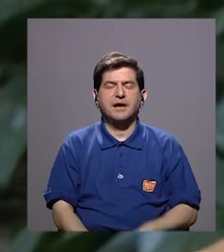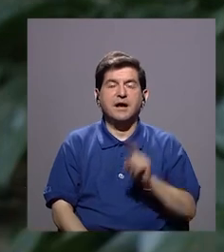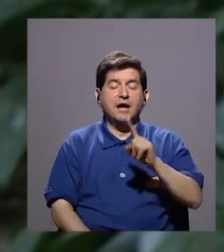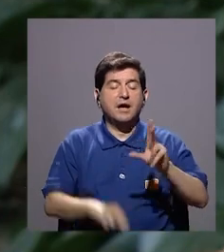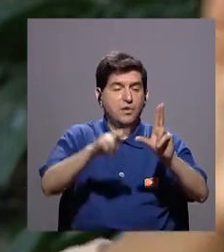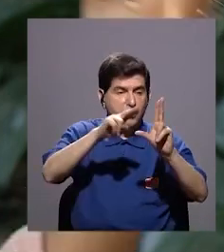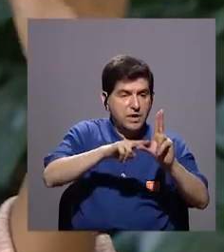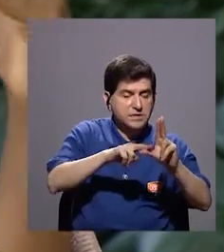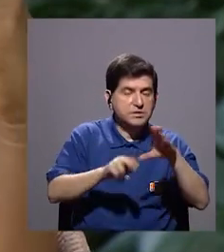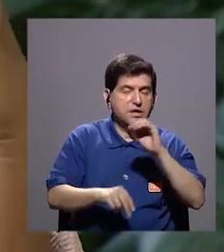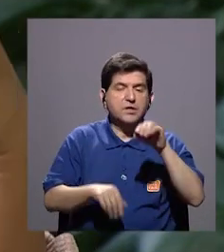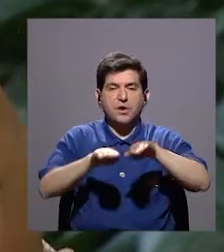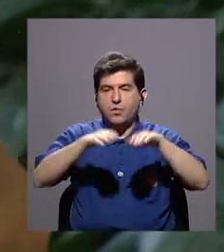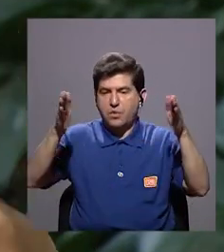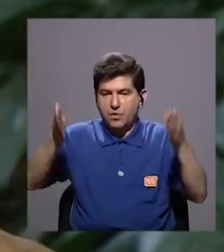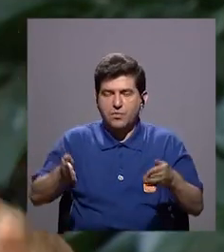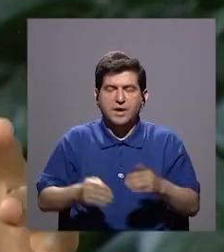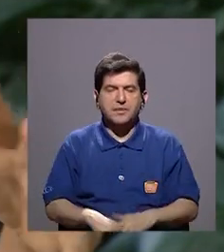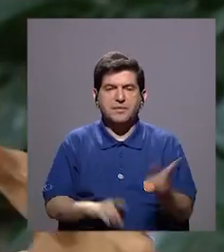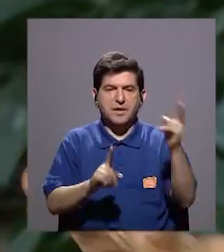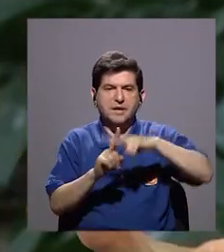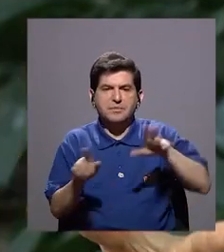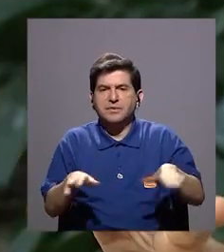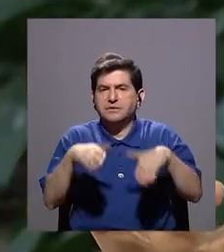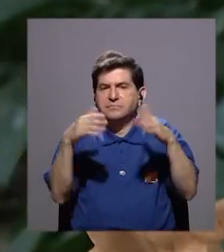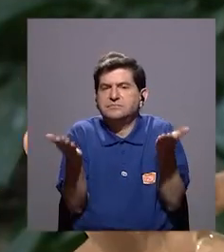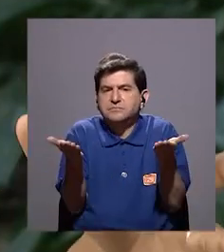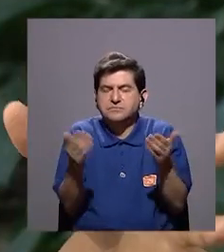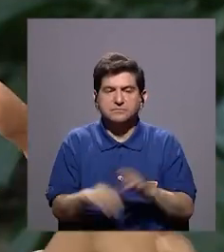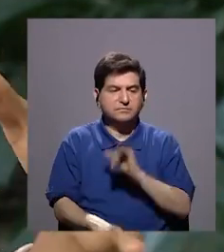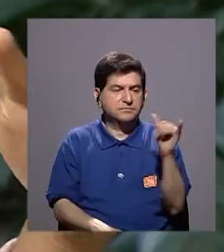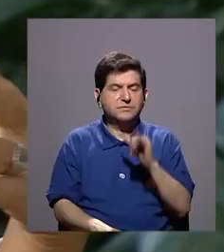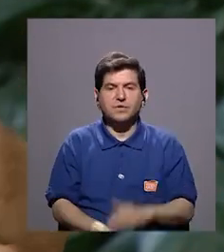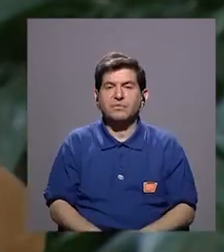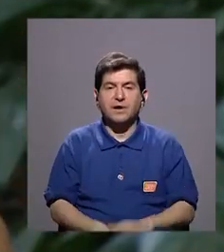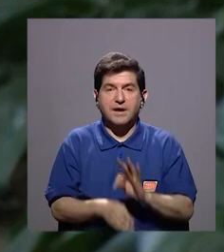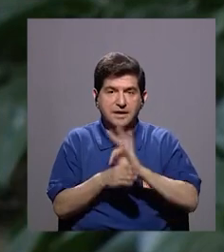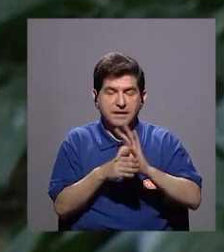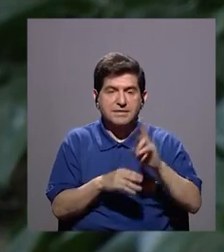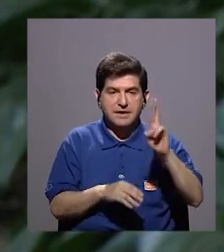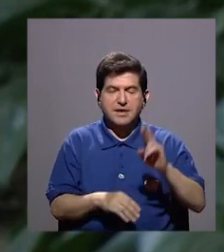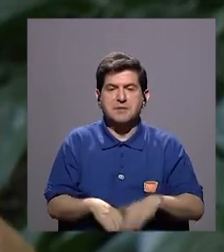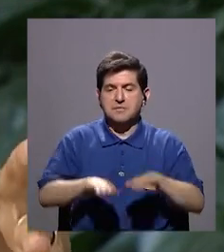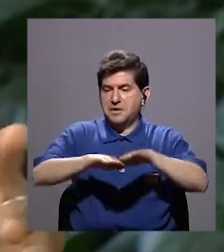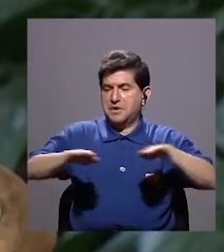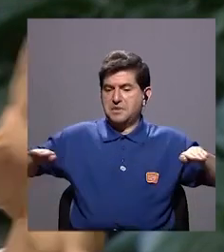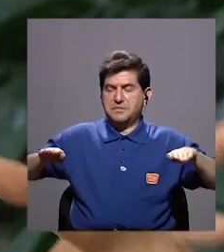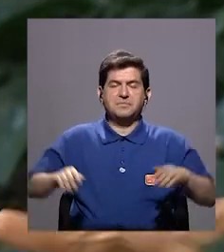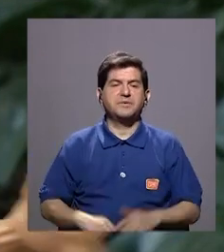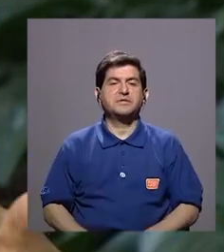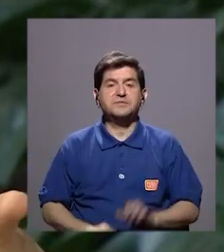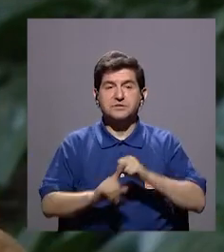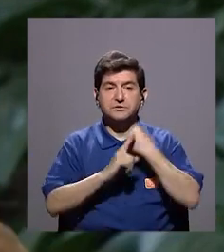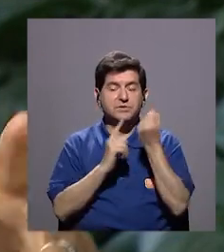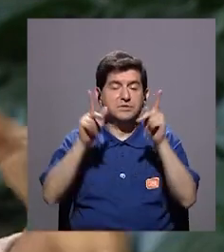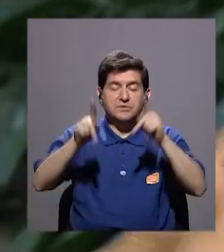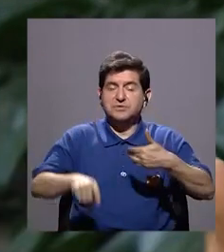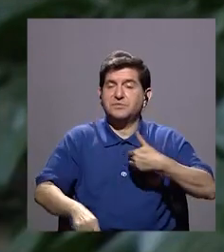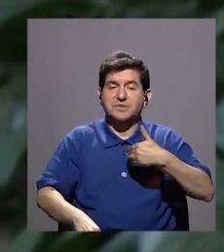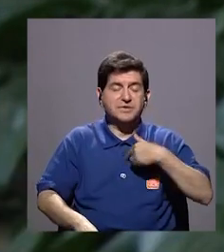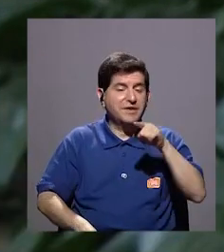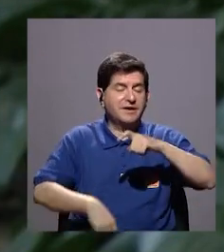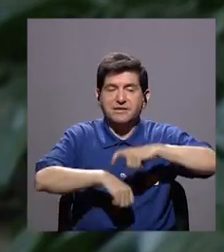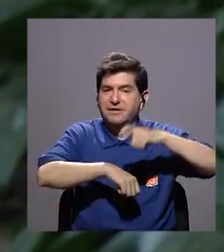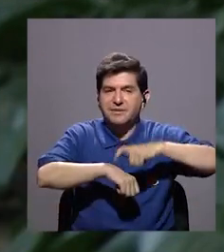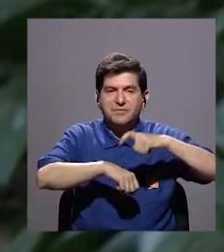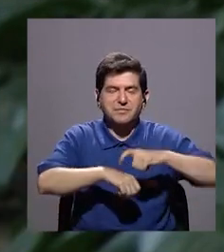Reiki en una silla, cómo hacer Reiki en una camilla, en el caso que tenés la camilla, cómo hacer Reiki en el piso, en las condiciones que la persona tenga